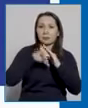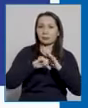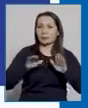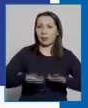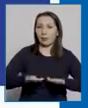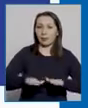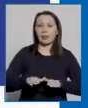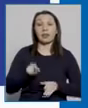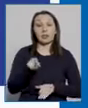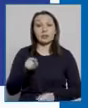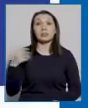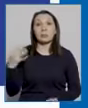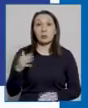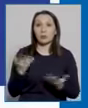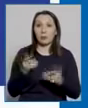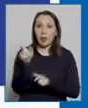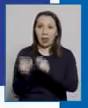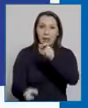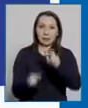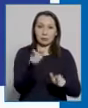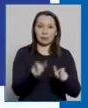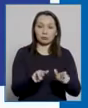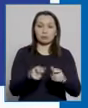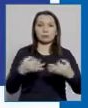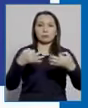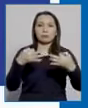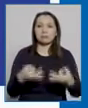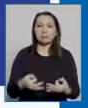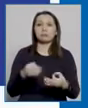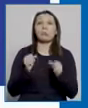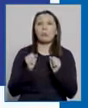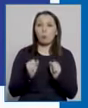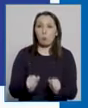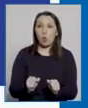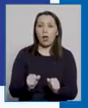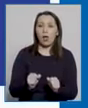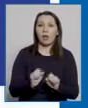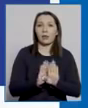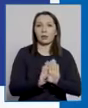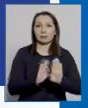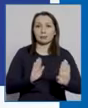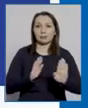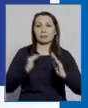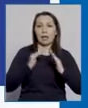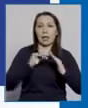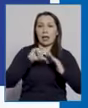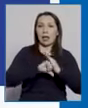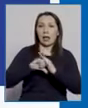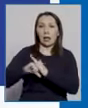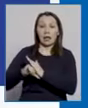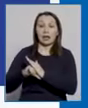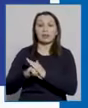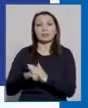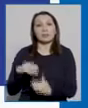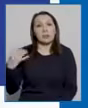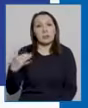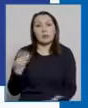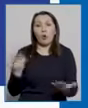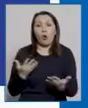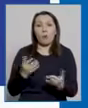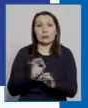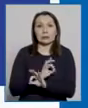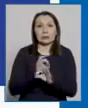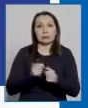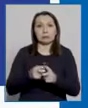Es fundamental para que las personas efectivamente puedan mantenerse en sus casas, y es fundamental para contener